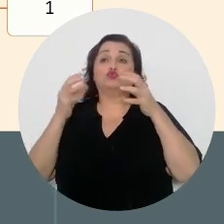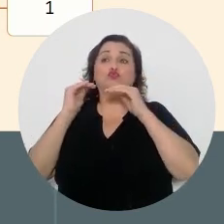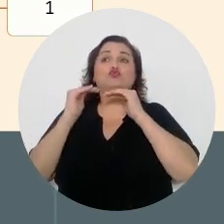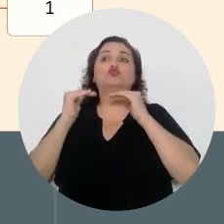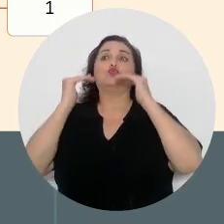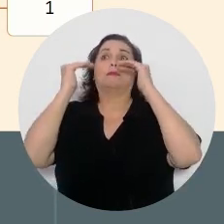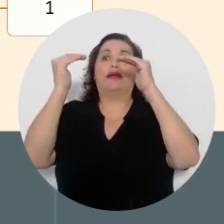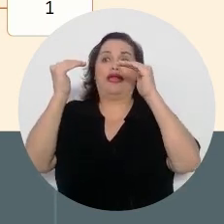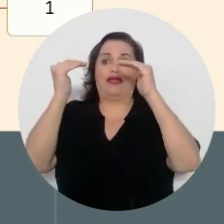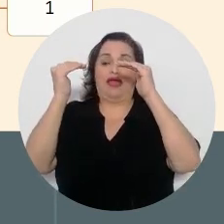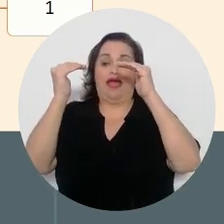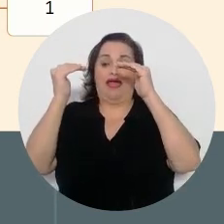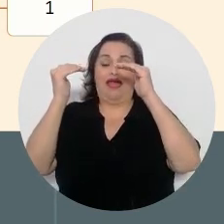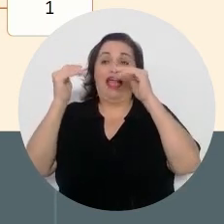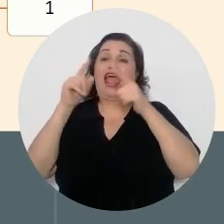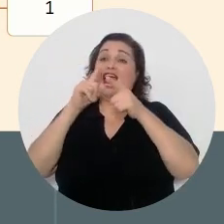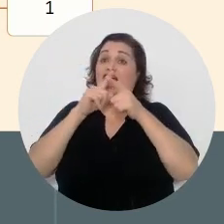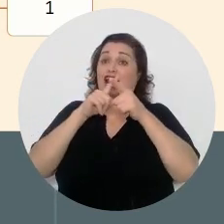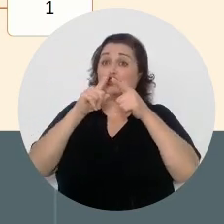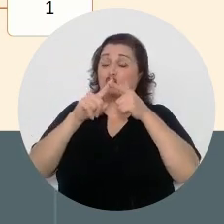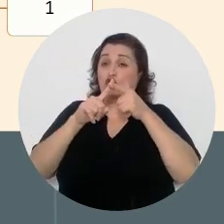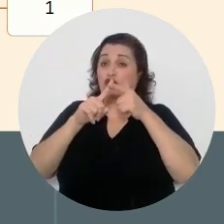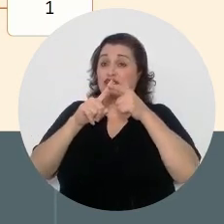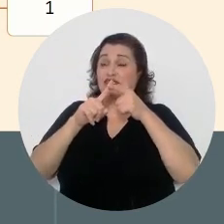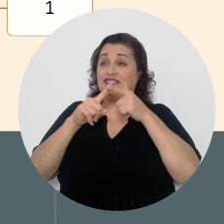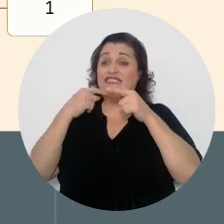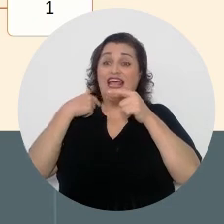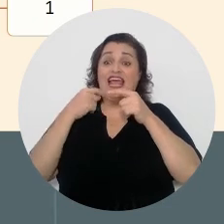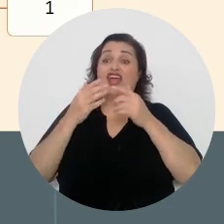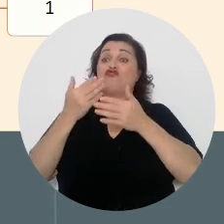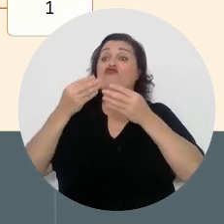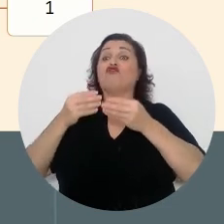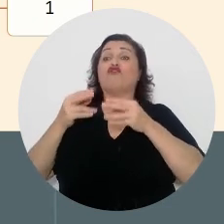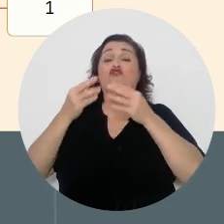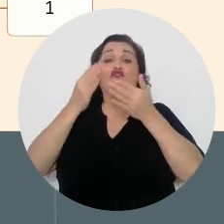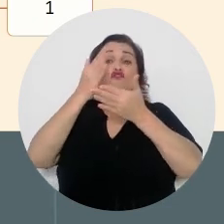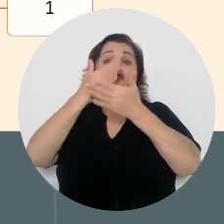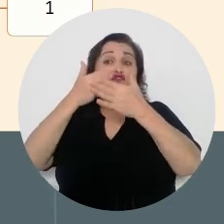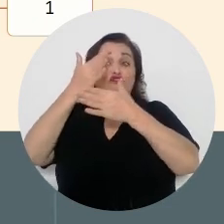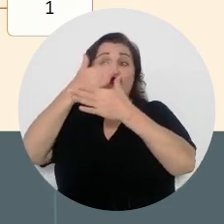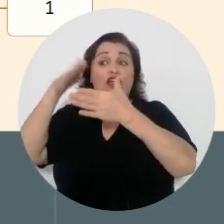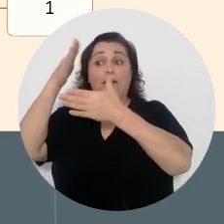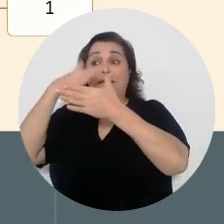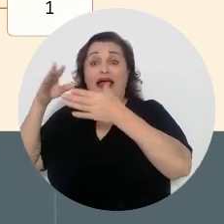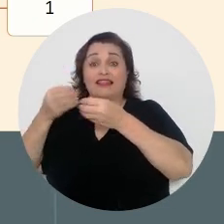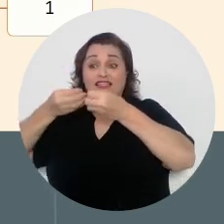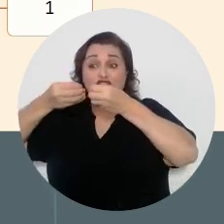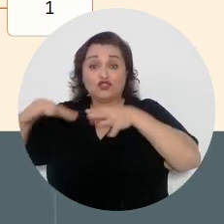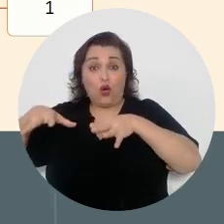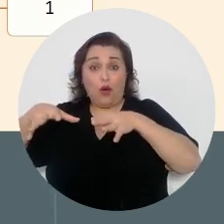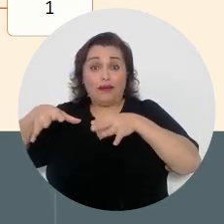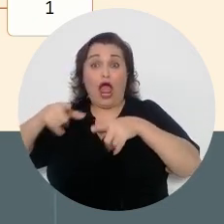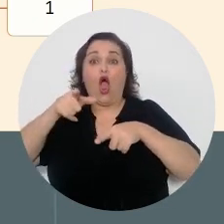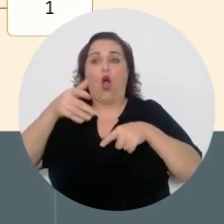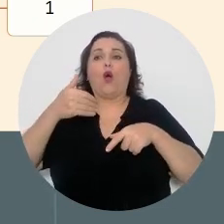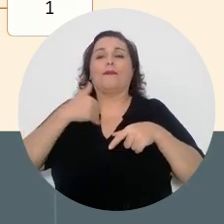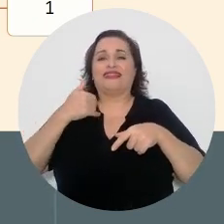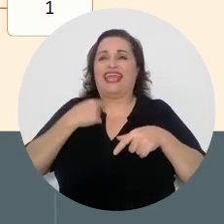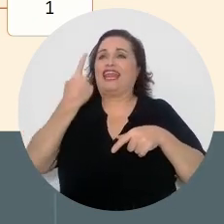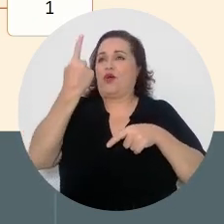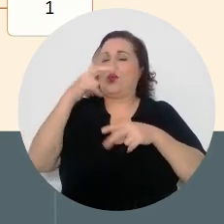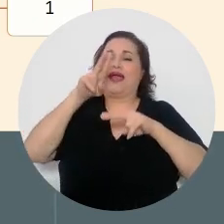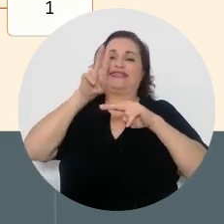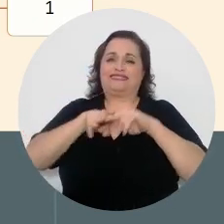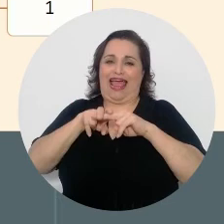grande que supera esta barrera y cuando se viene a hacer la distribución por residuos,